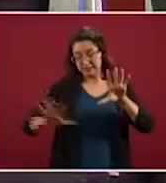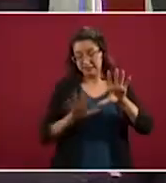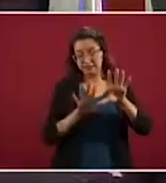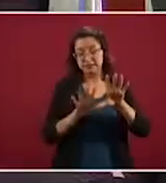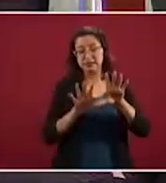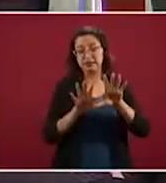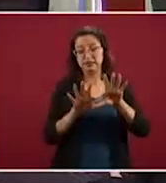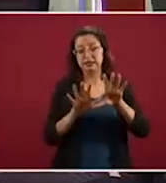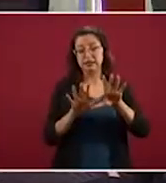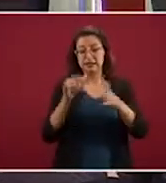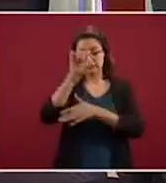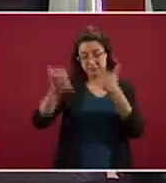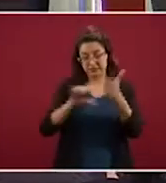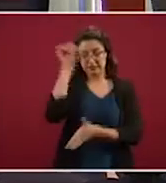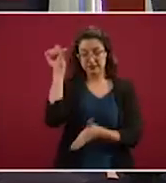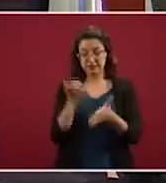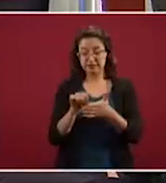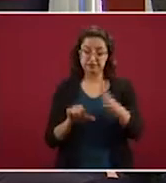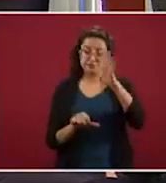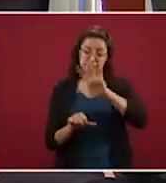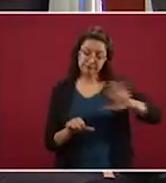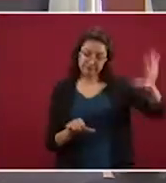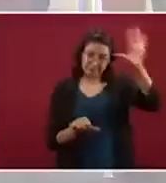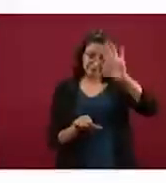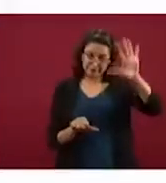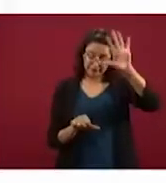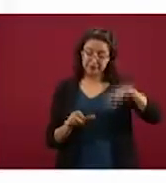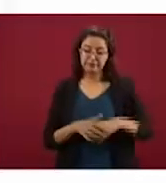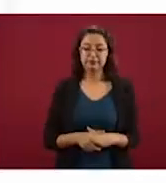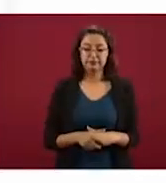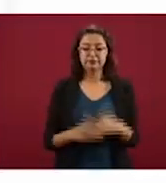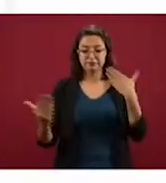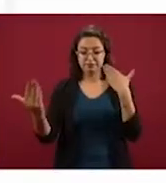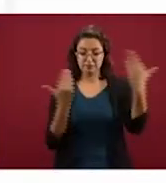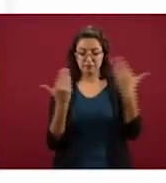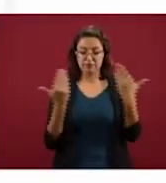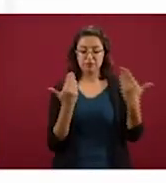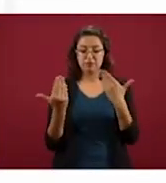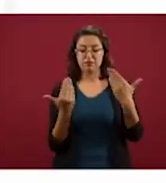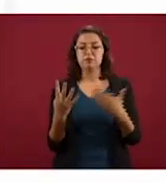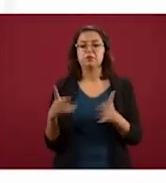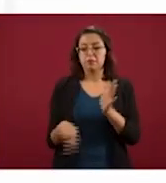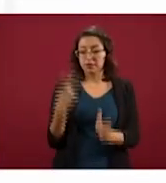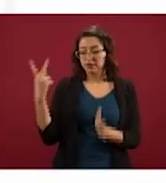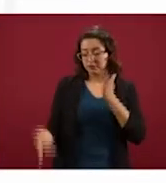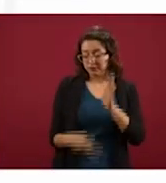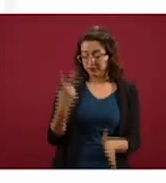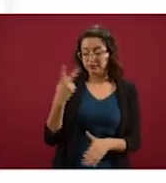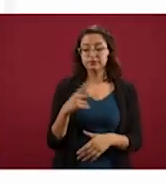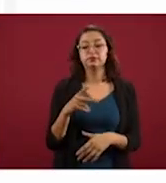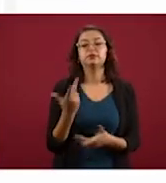zona centro de los eeuu y la costa este para ver las diferencias y así lo estaremos reportando